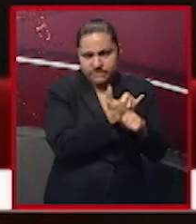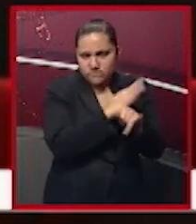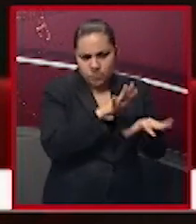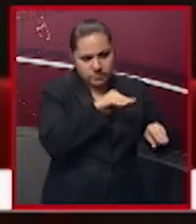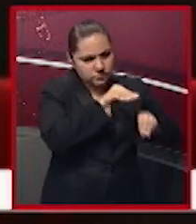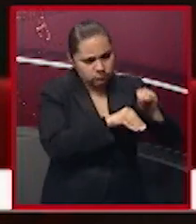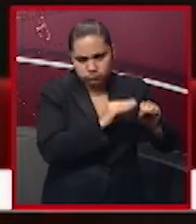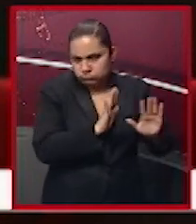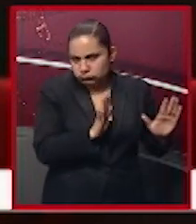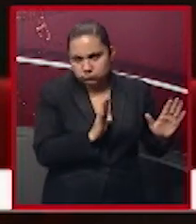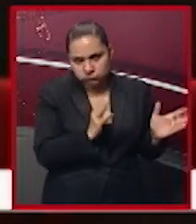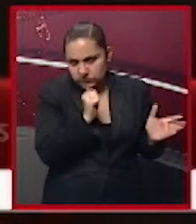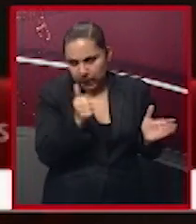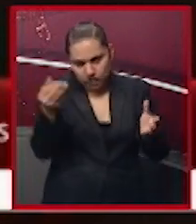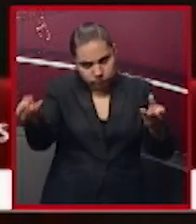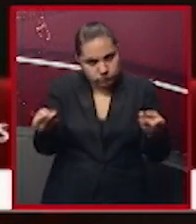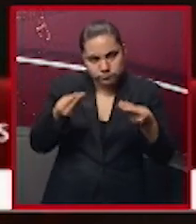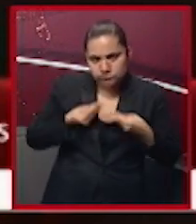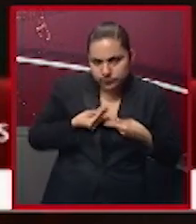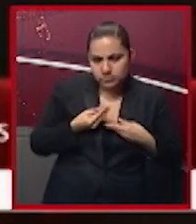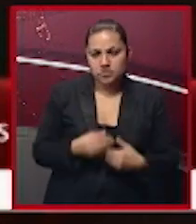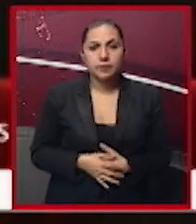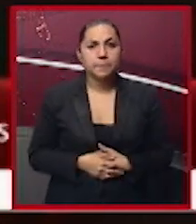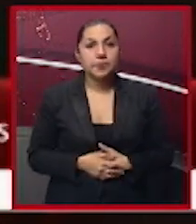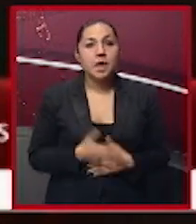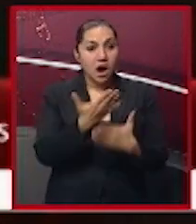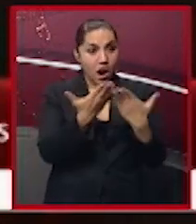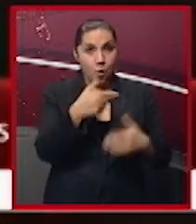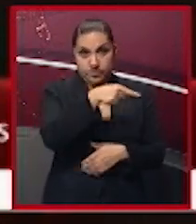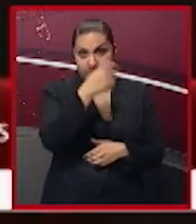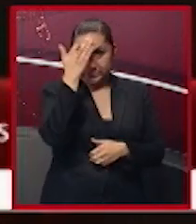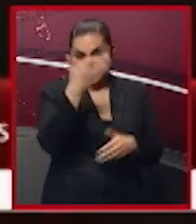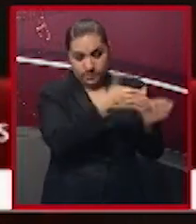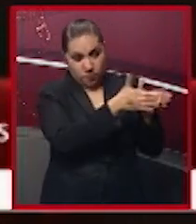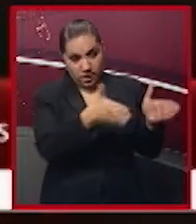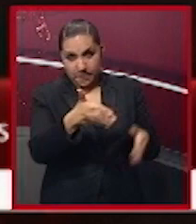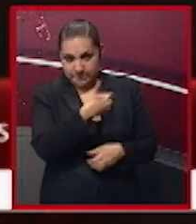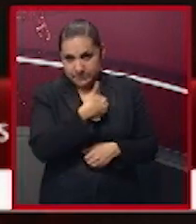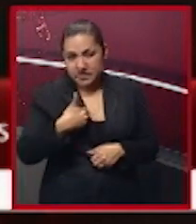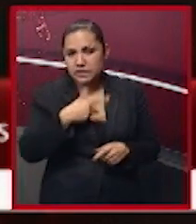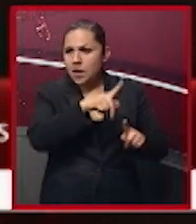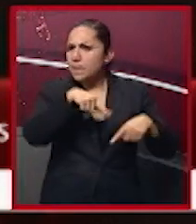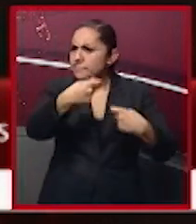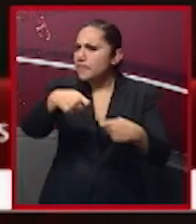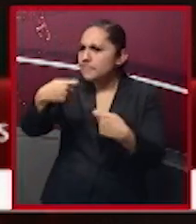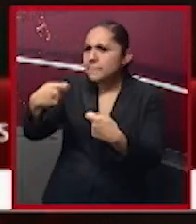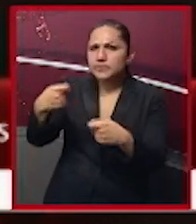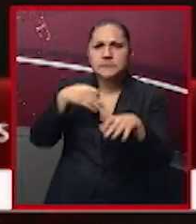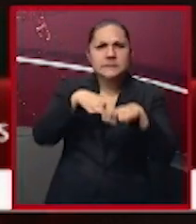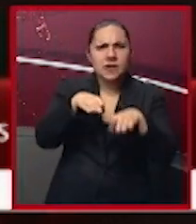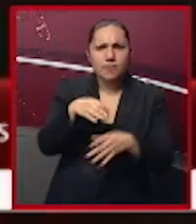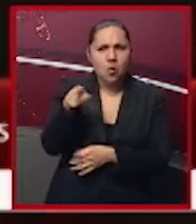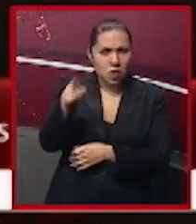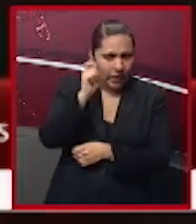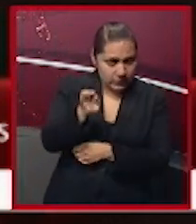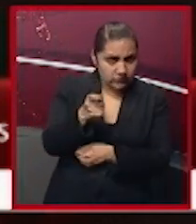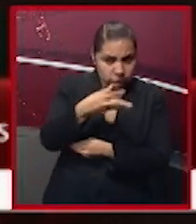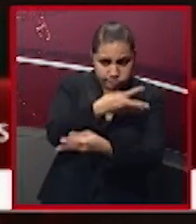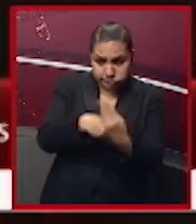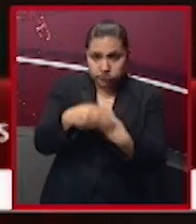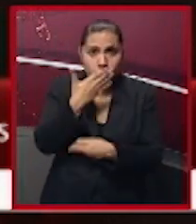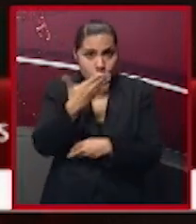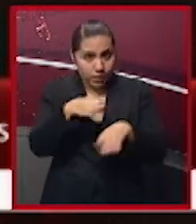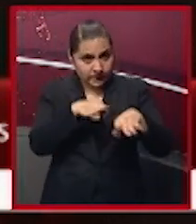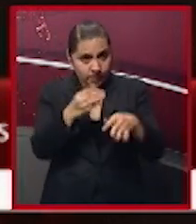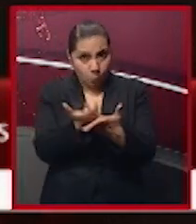empleo formal dio como resultado trabajos más precarios, sin seguridad social ni estabilidad en el trabajo, bajos ingresos